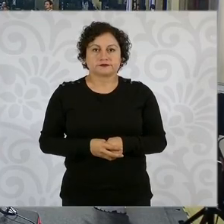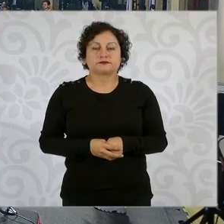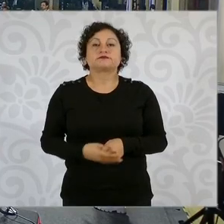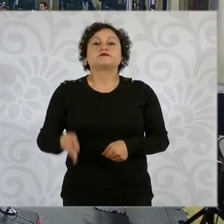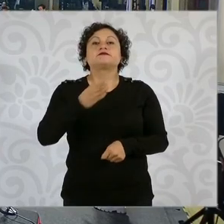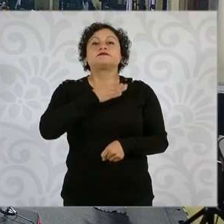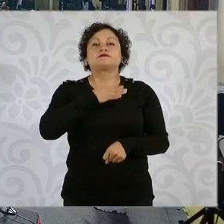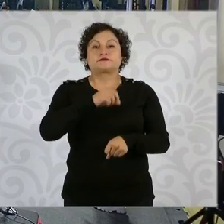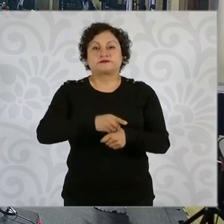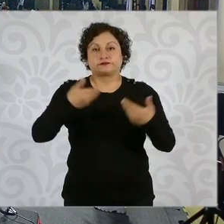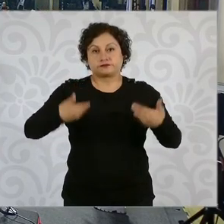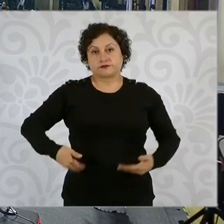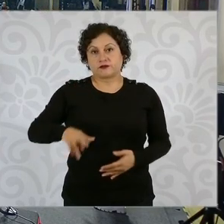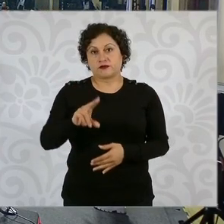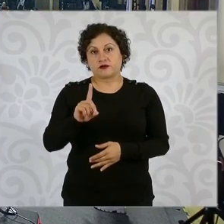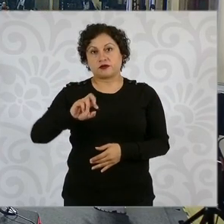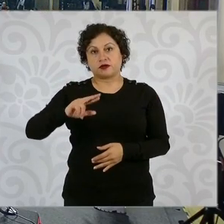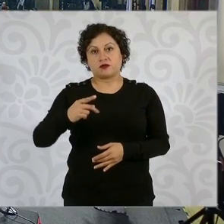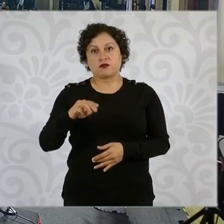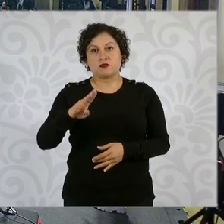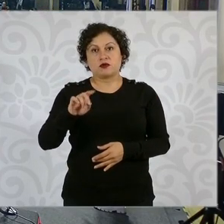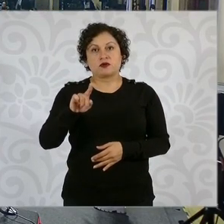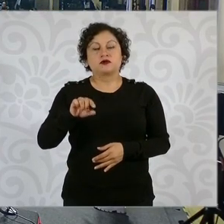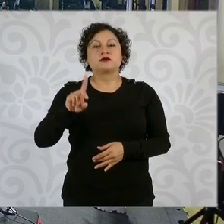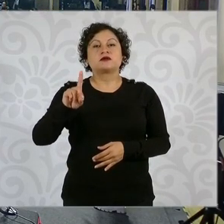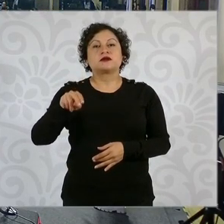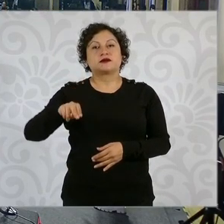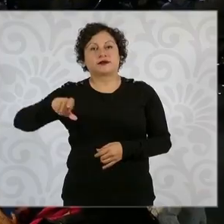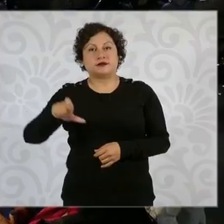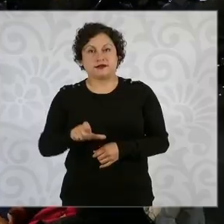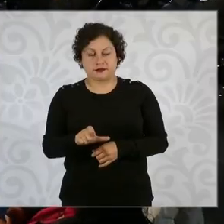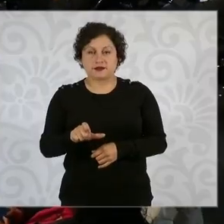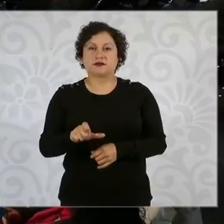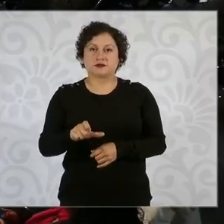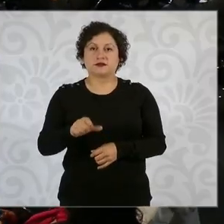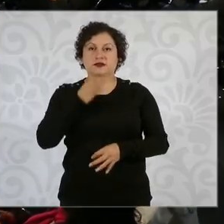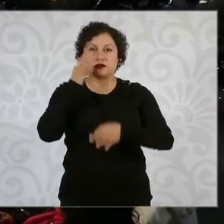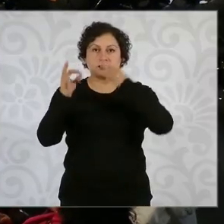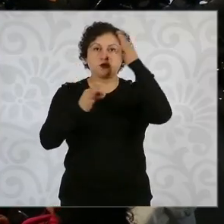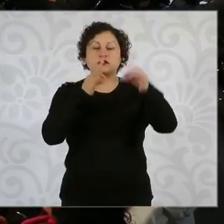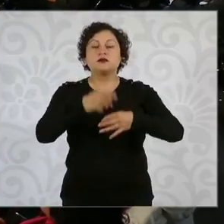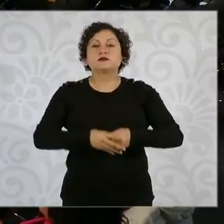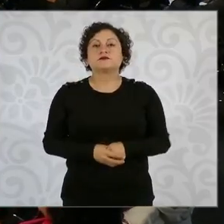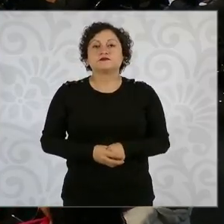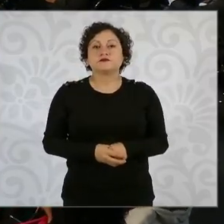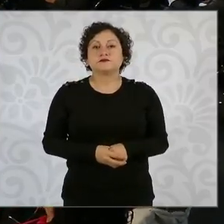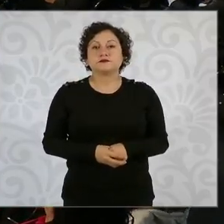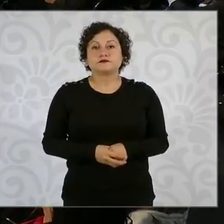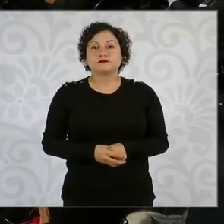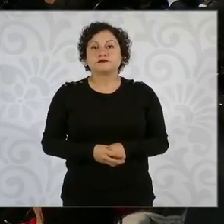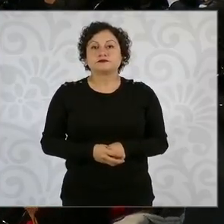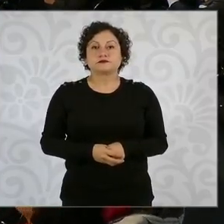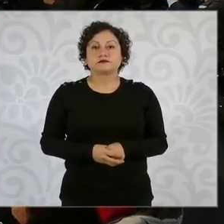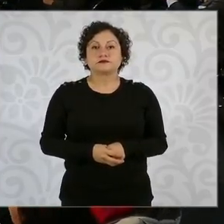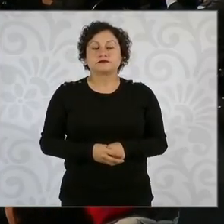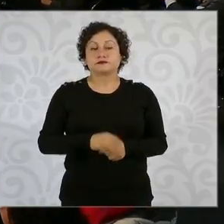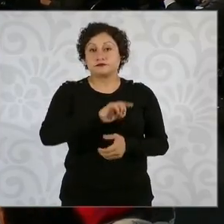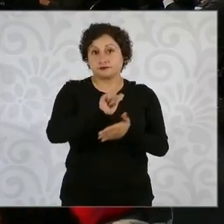Buenos días, presidenta. Rodrigo Muñoz, de NX Noticias. El primero, sobre esta iniciativa, estas iniciativas de